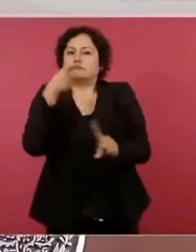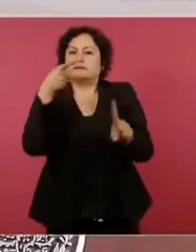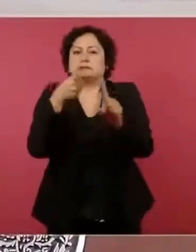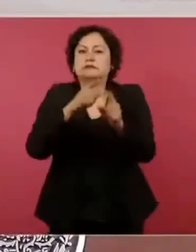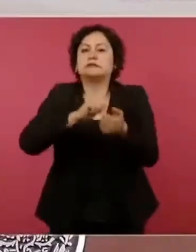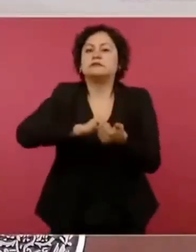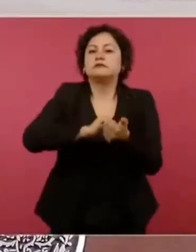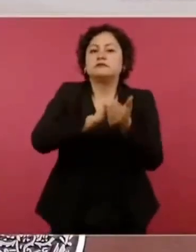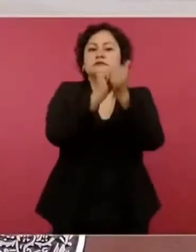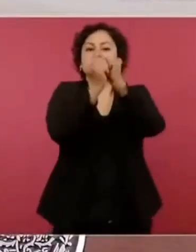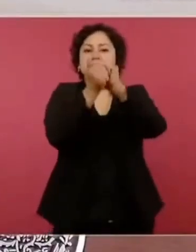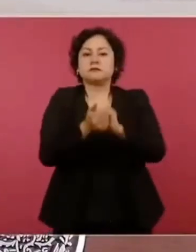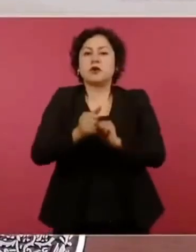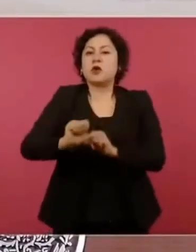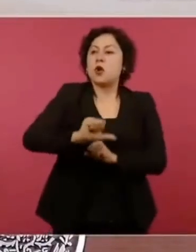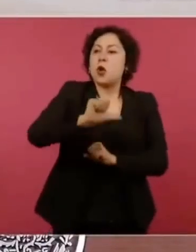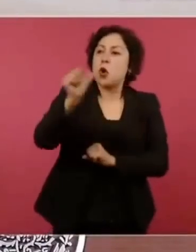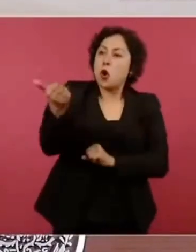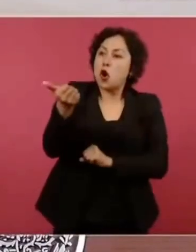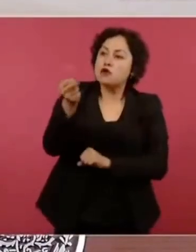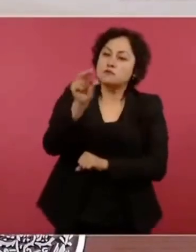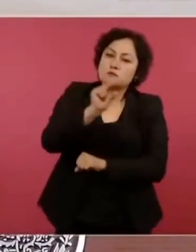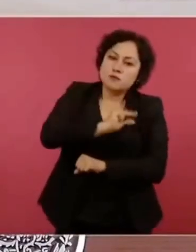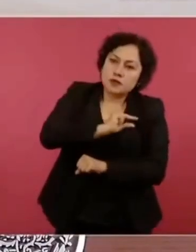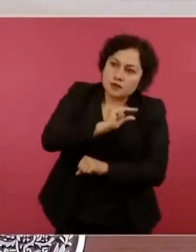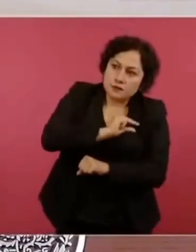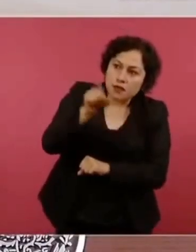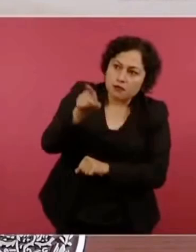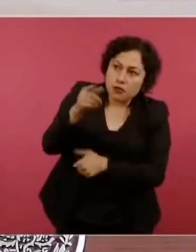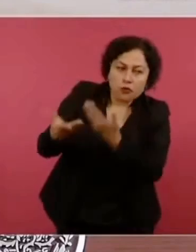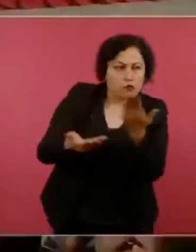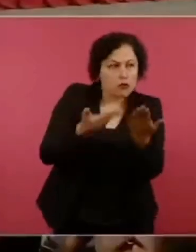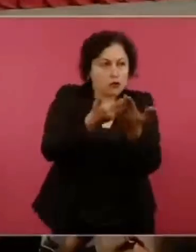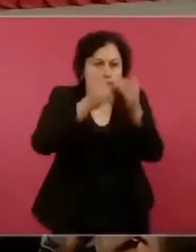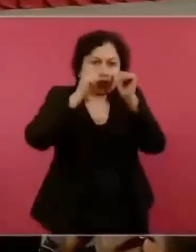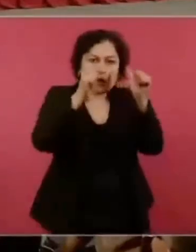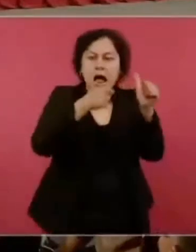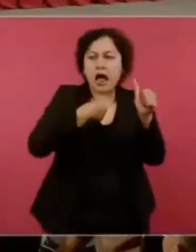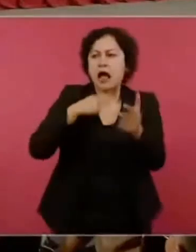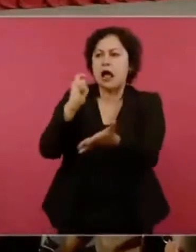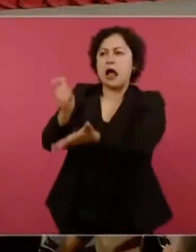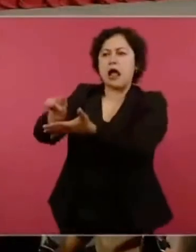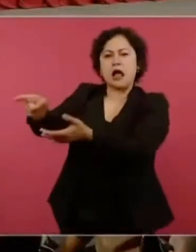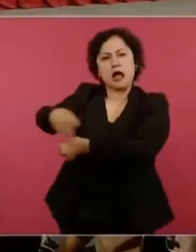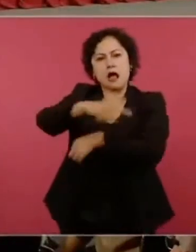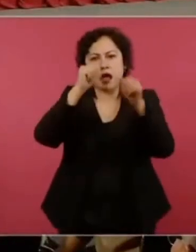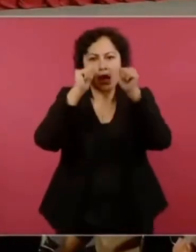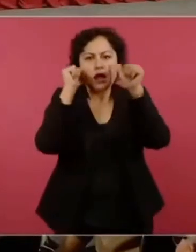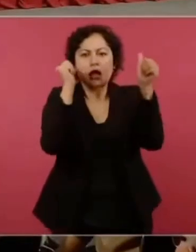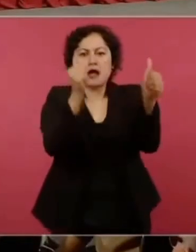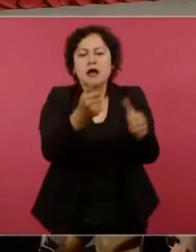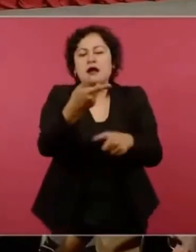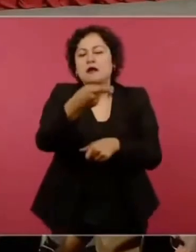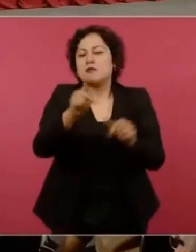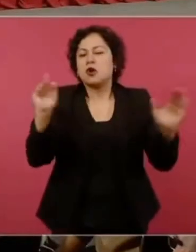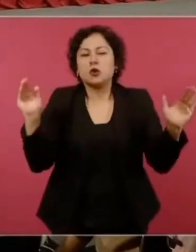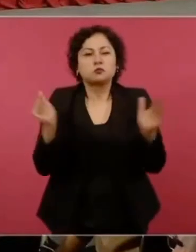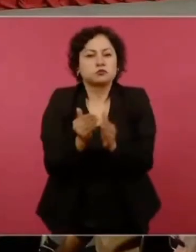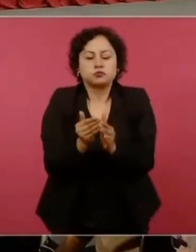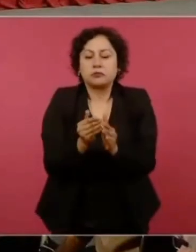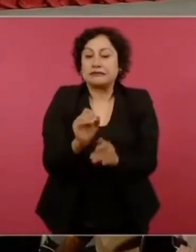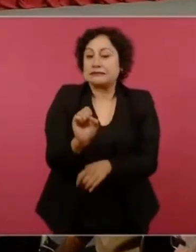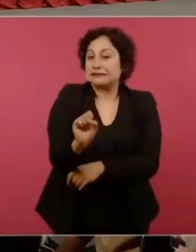prestadores privados de servicios médicos con un número delimitado de intervenciones, un total de